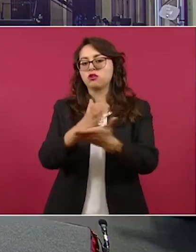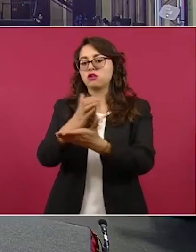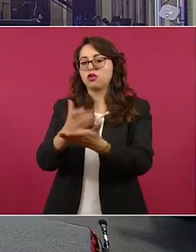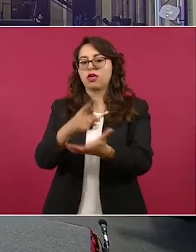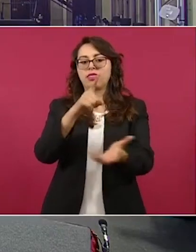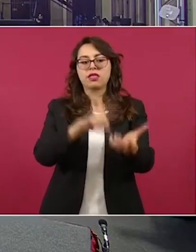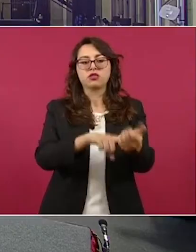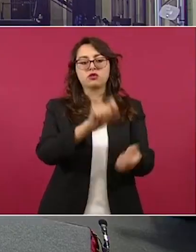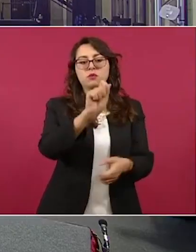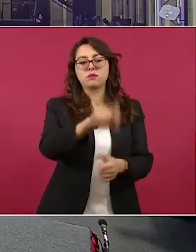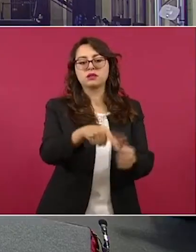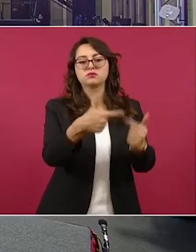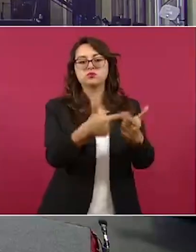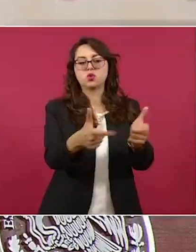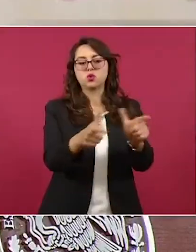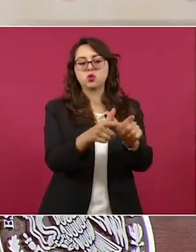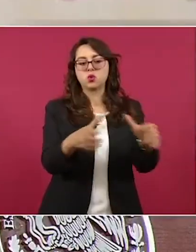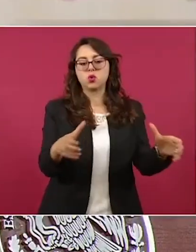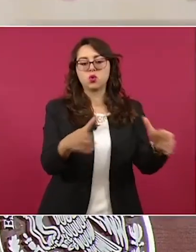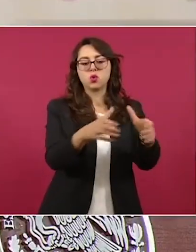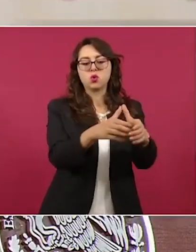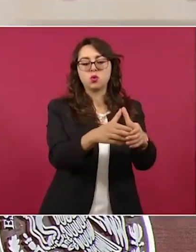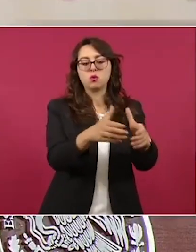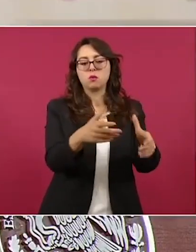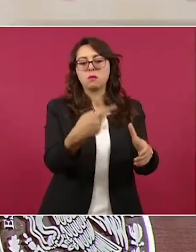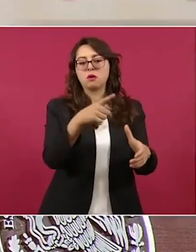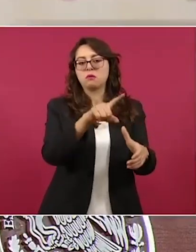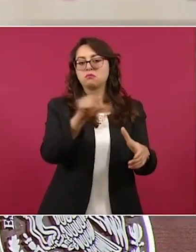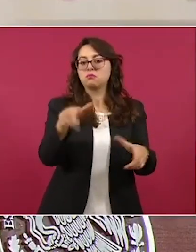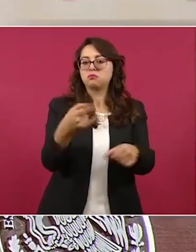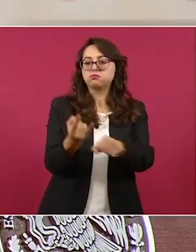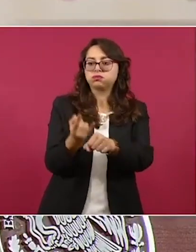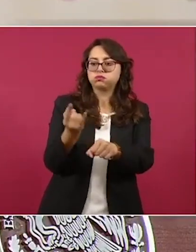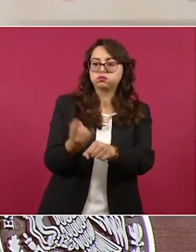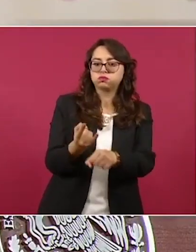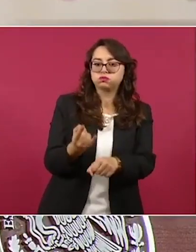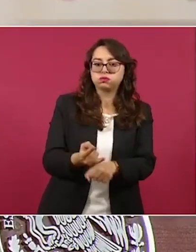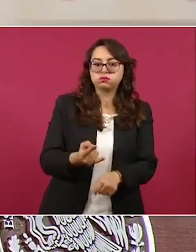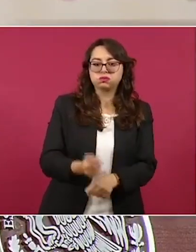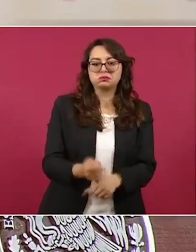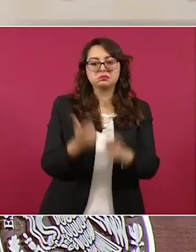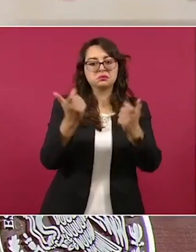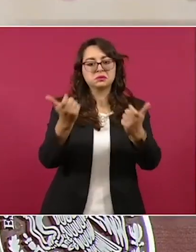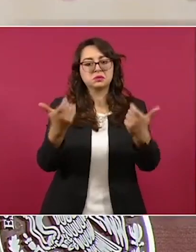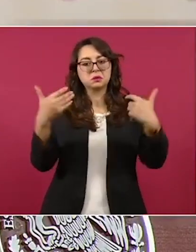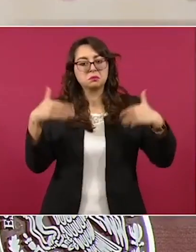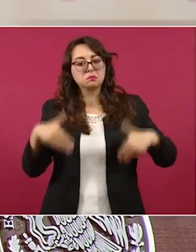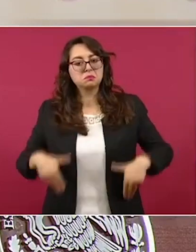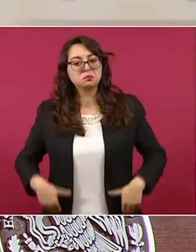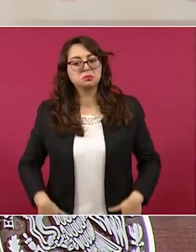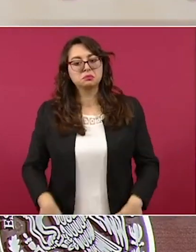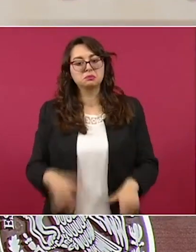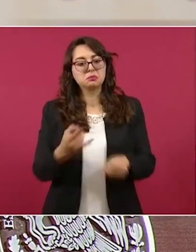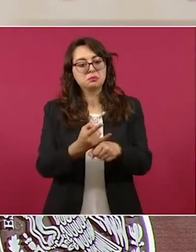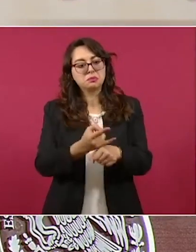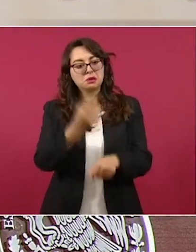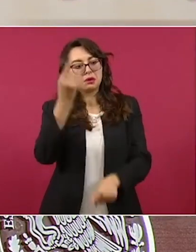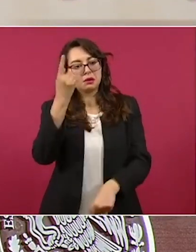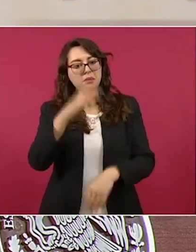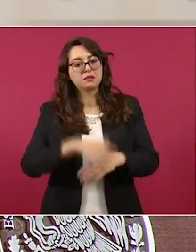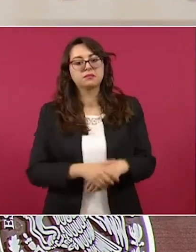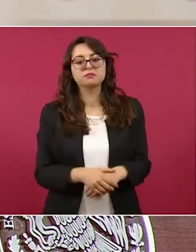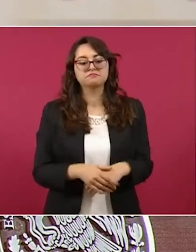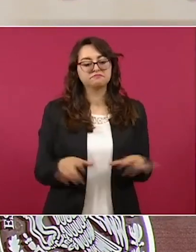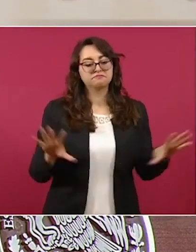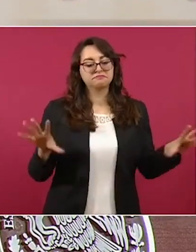consorcio, tanto en el sexenio de Felipe Calderón como en el sexenio de